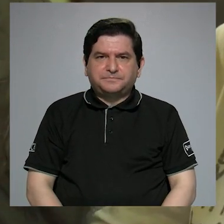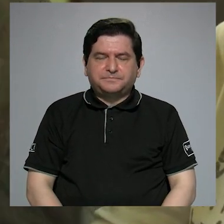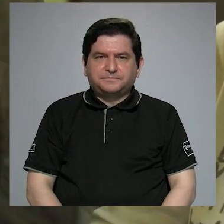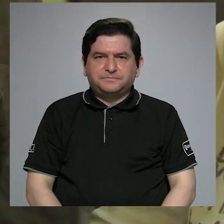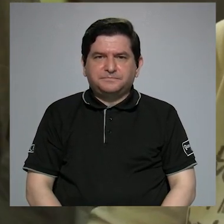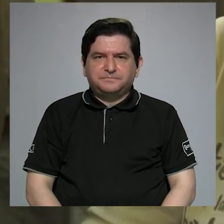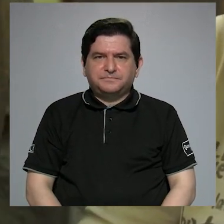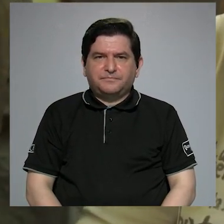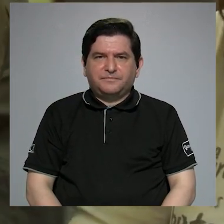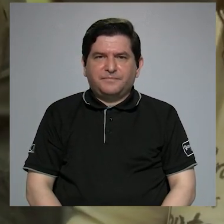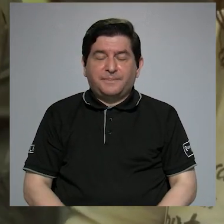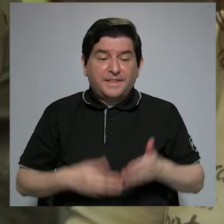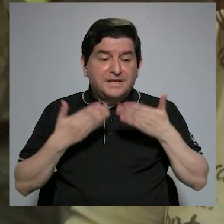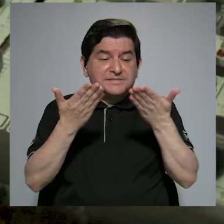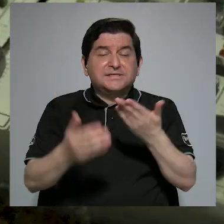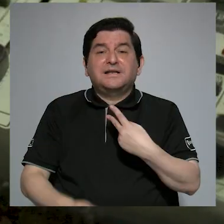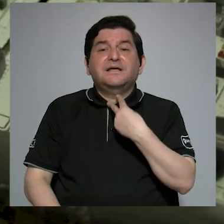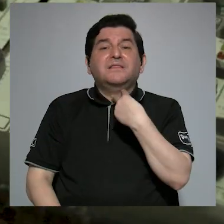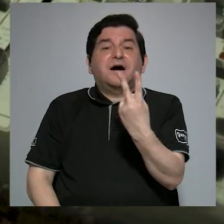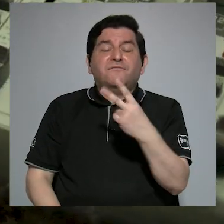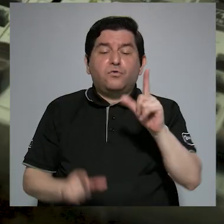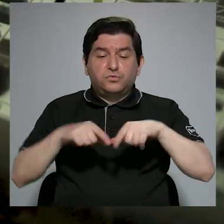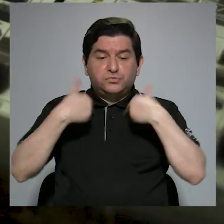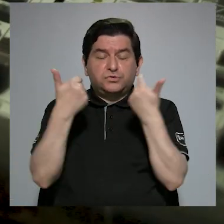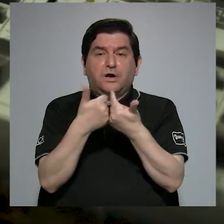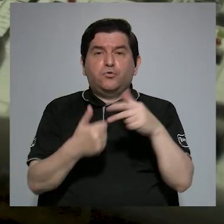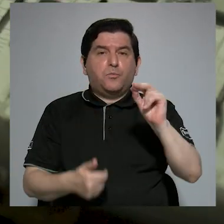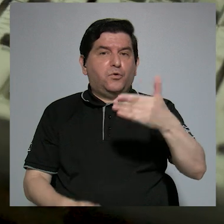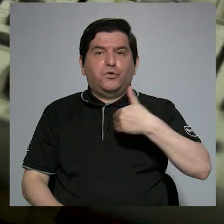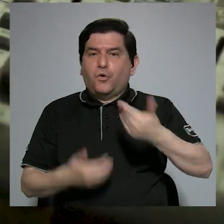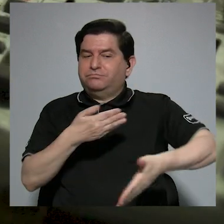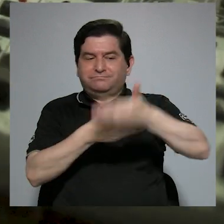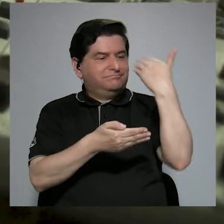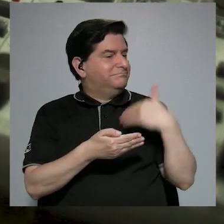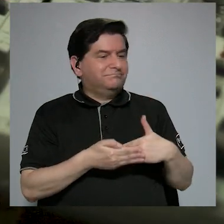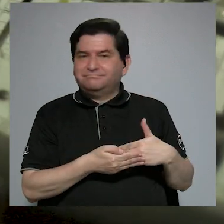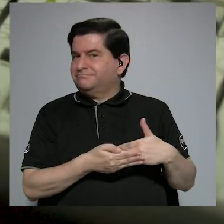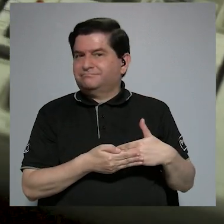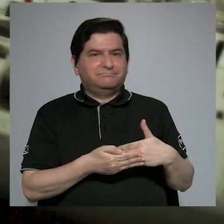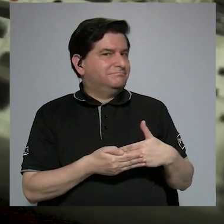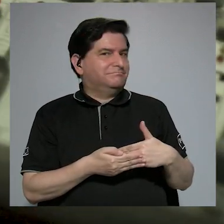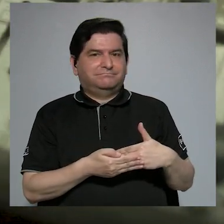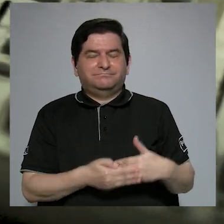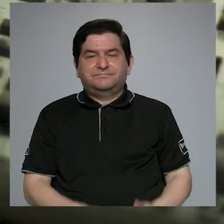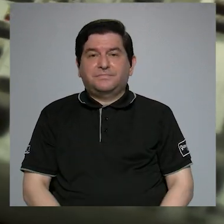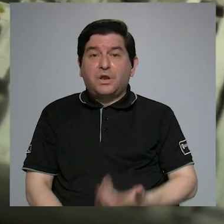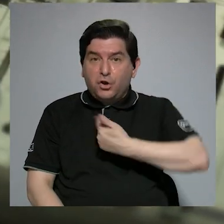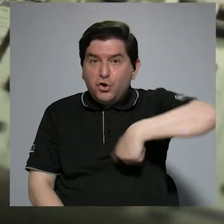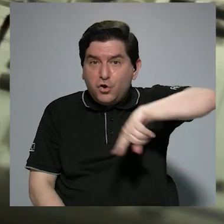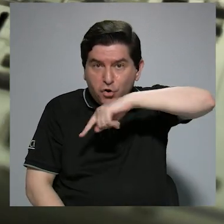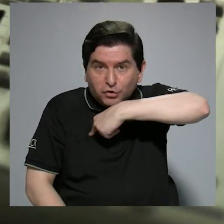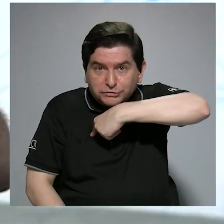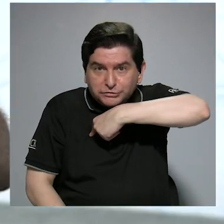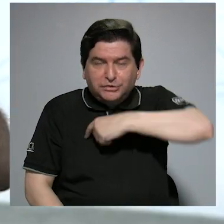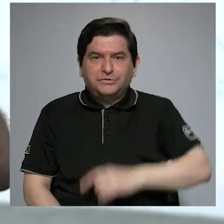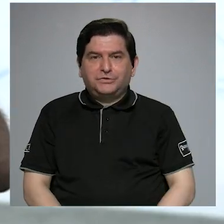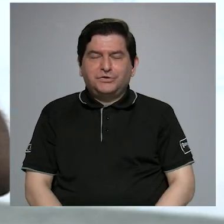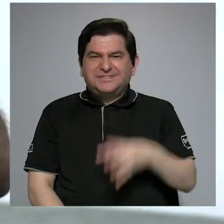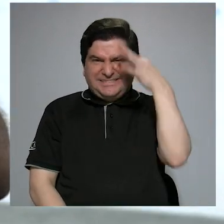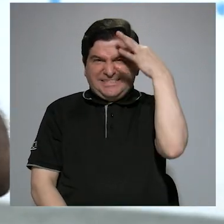se le está dando voz a un sector que no solía tenerlo. Y para eso